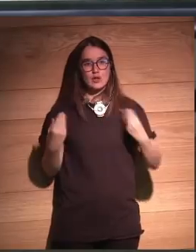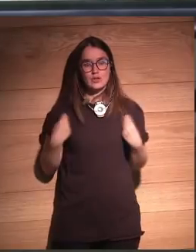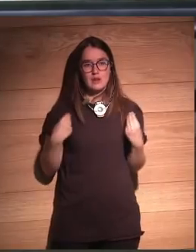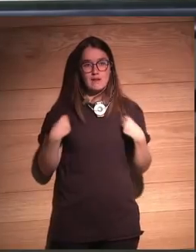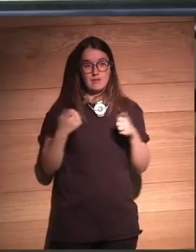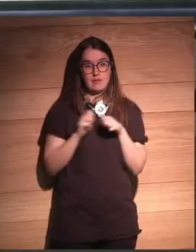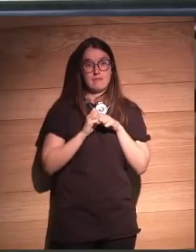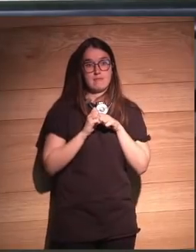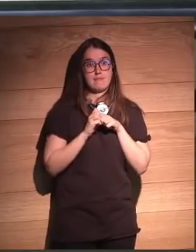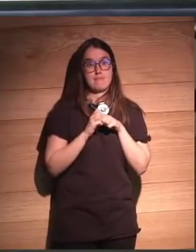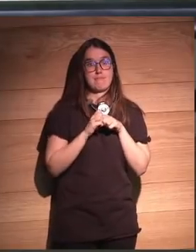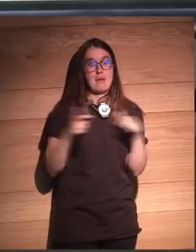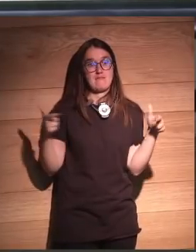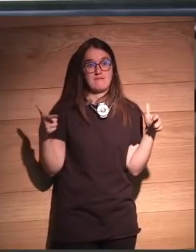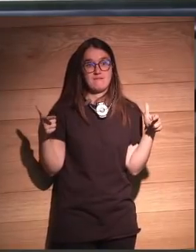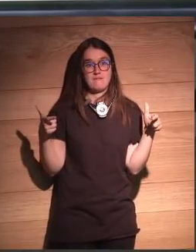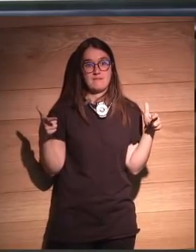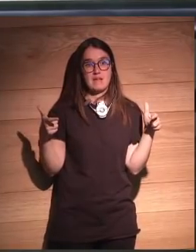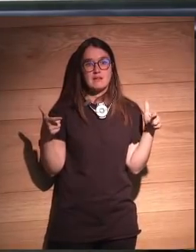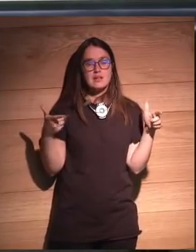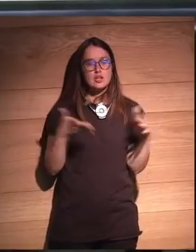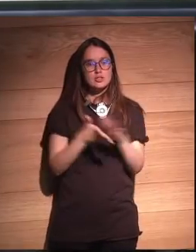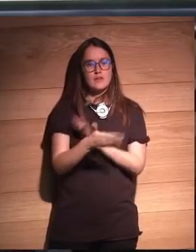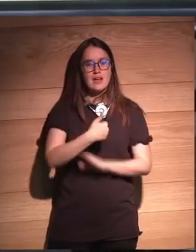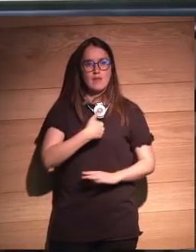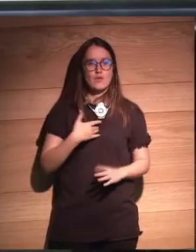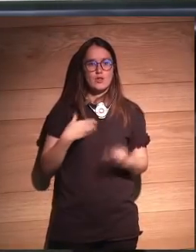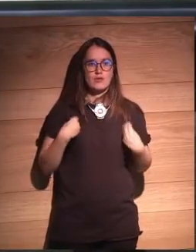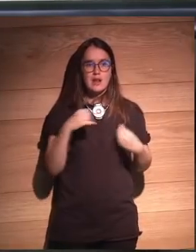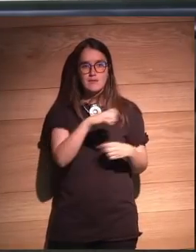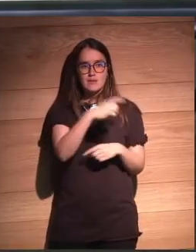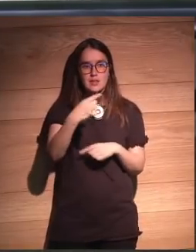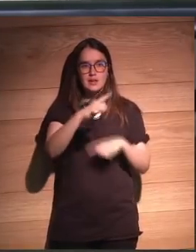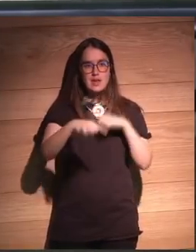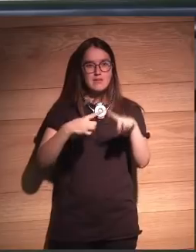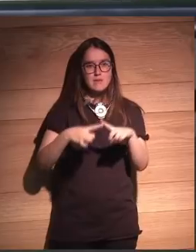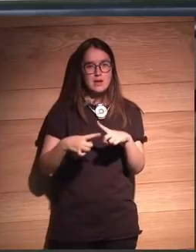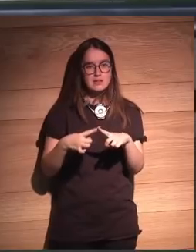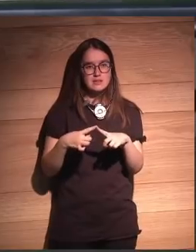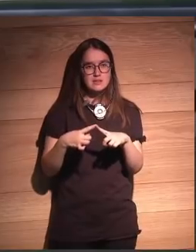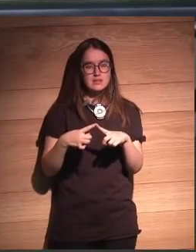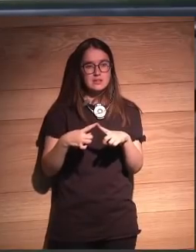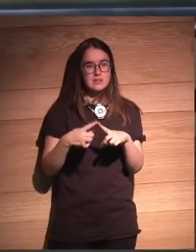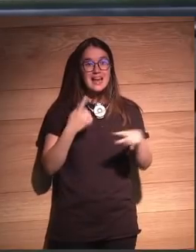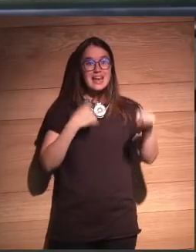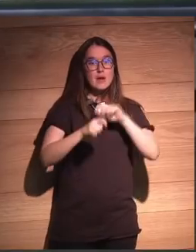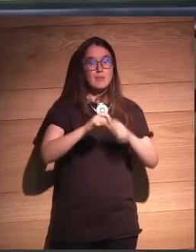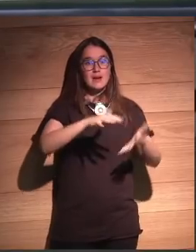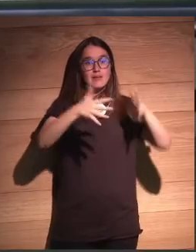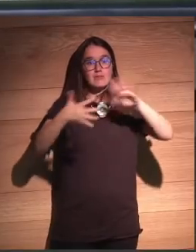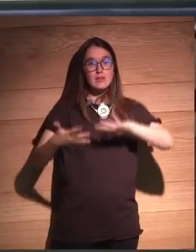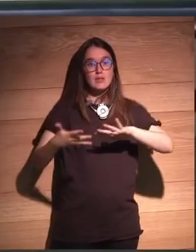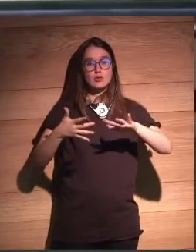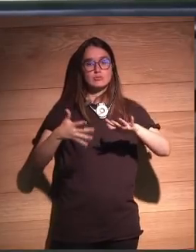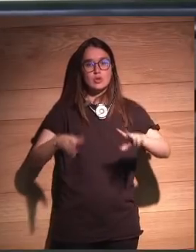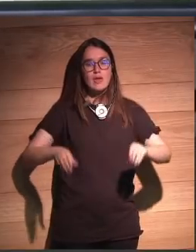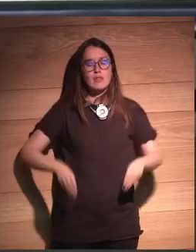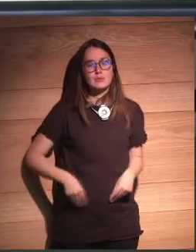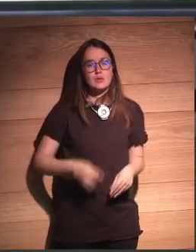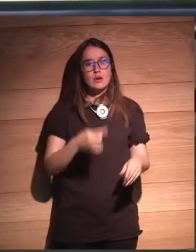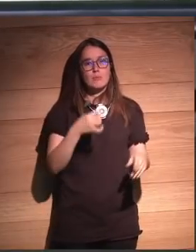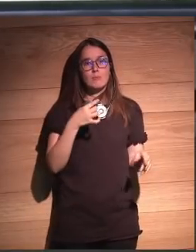está expandiendo, donde ya no es solo la función de la vivienda, sino que es la mercantilización lo que asume una